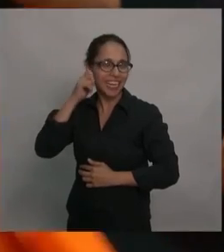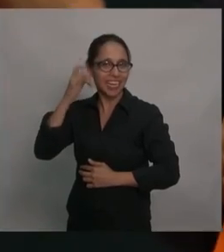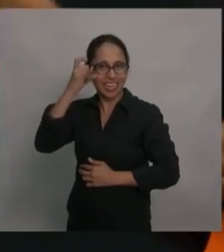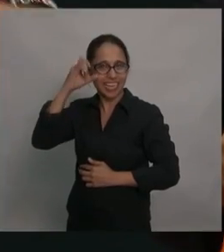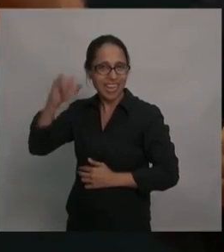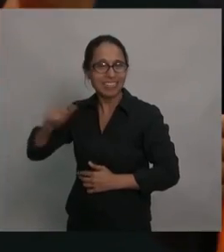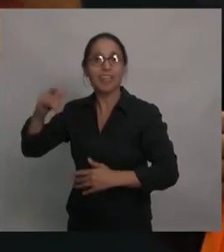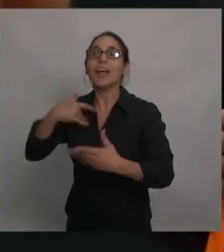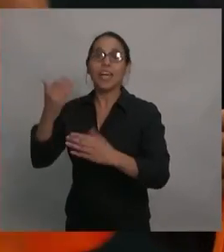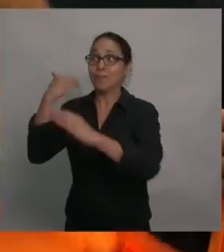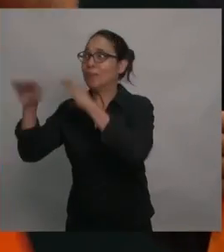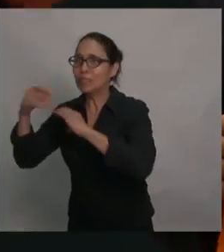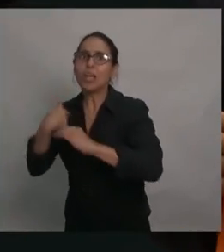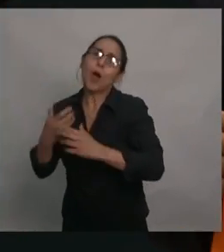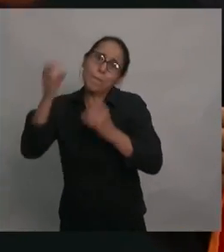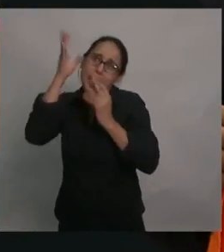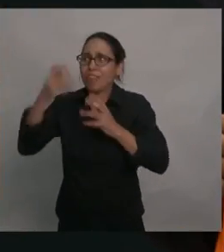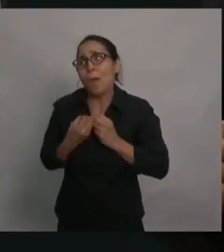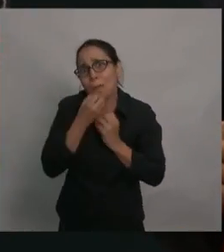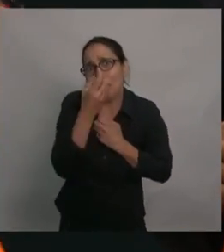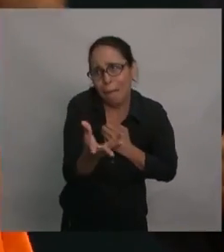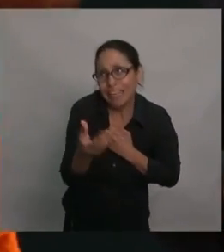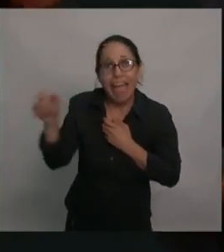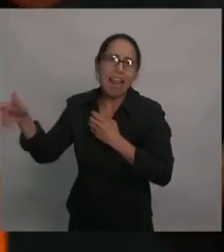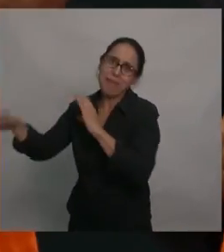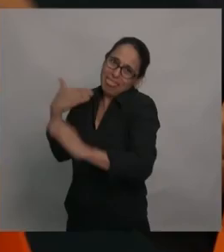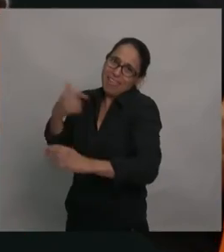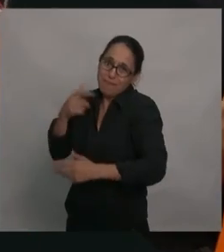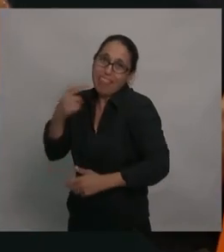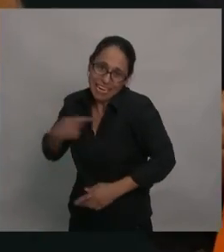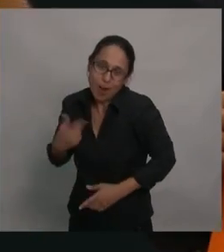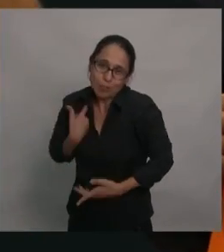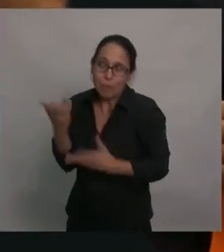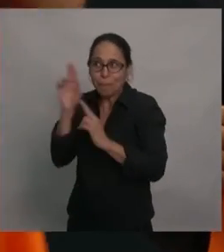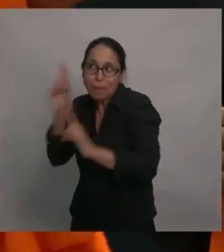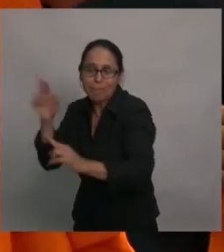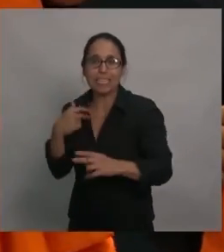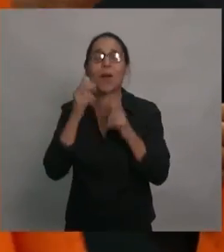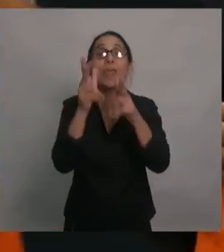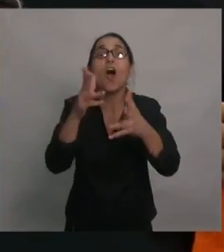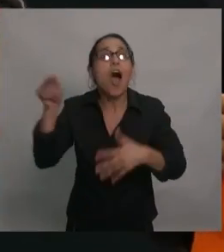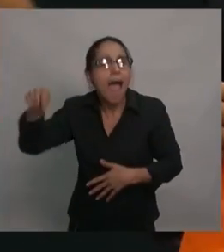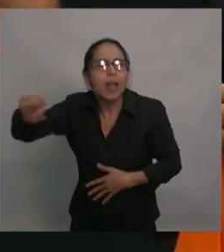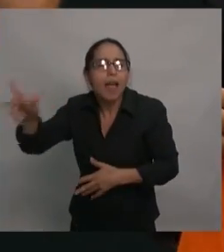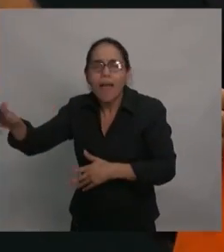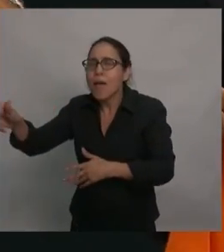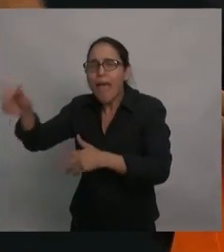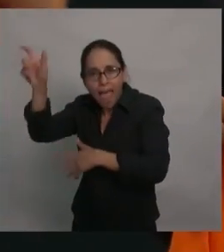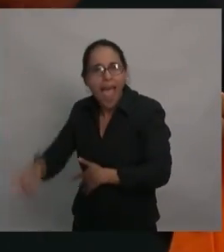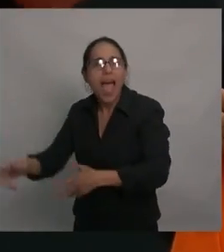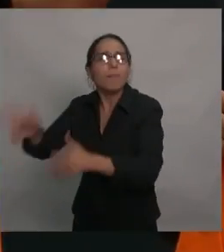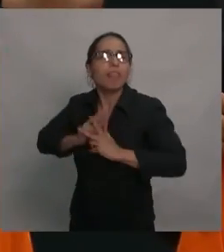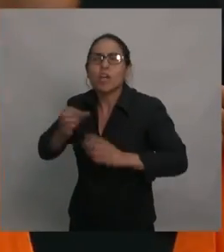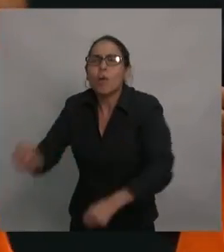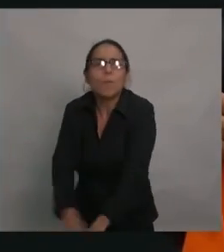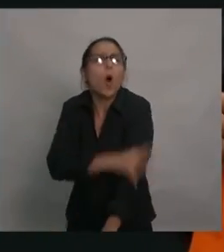disculpas porque no me dijo que se lo dijera, pero me dijo que todavía está muy emocionado por ese recibimiento que tuvo aquí y ese histórico concierto que